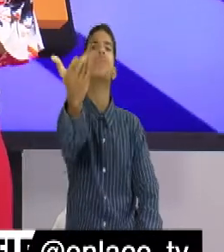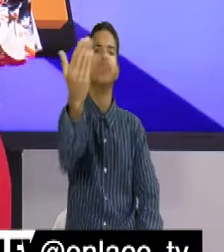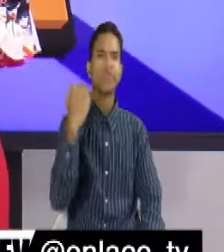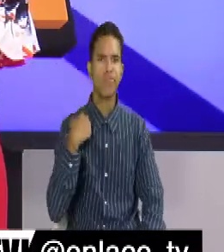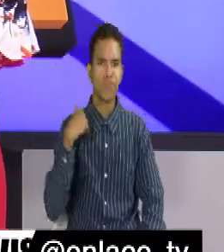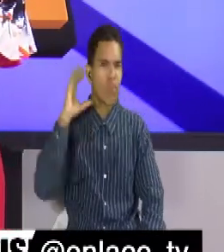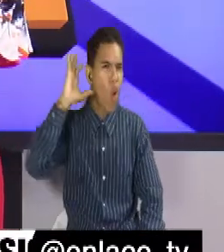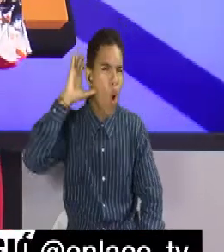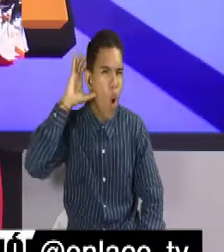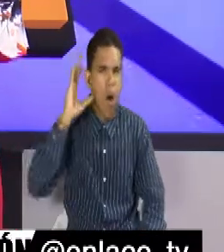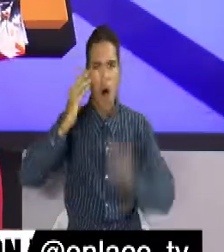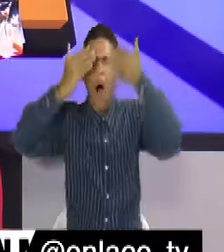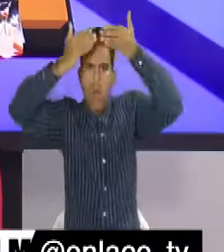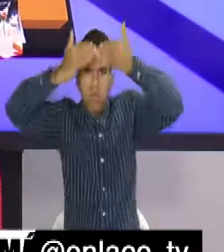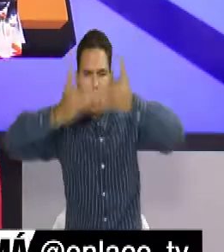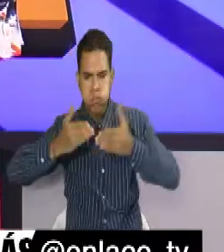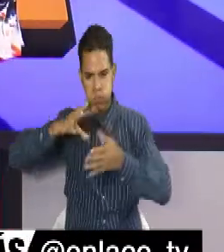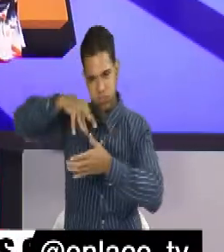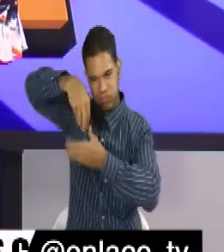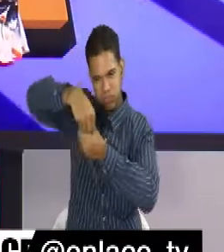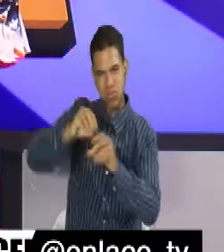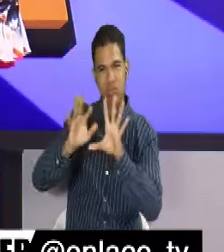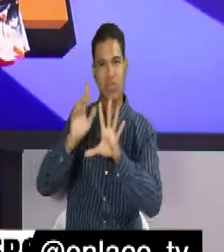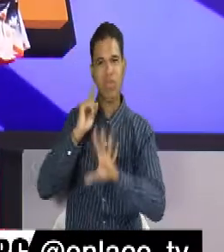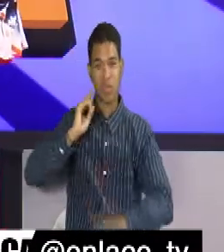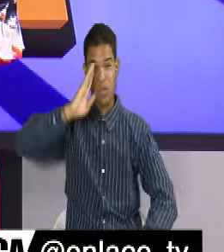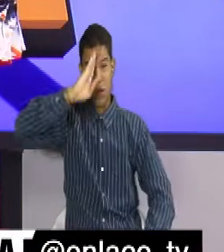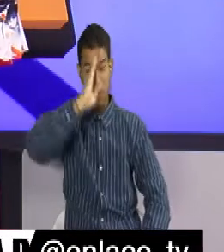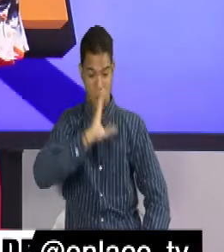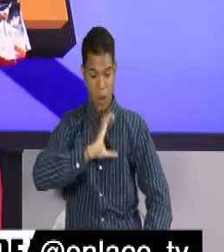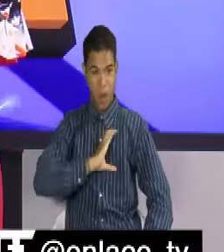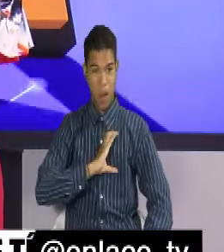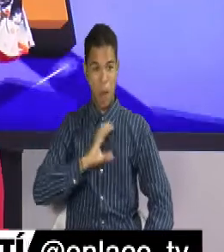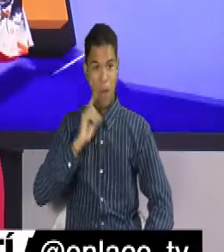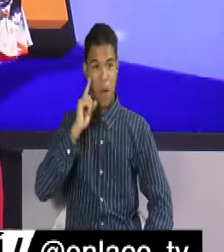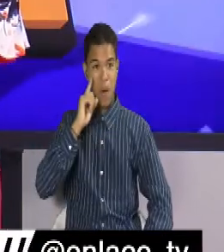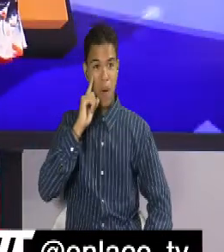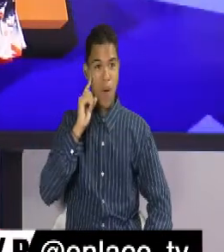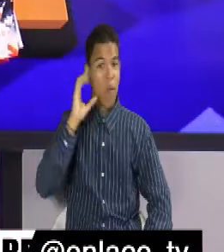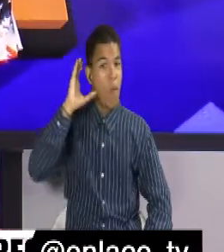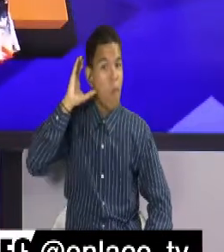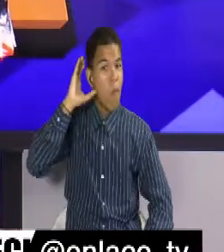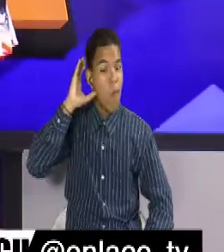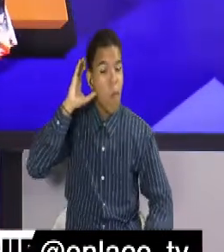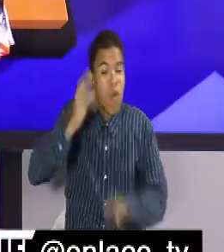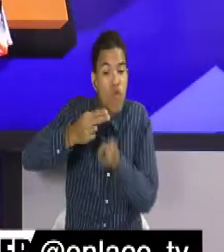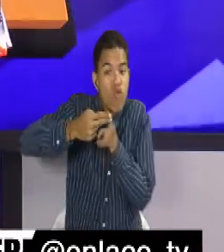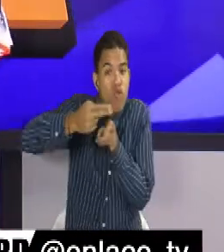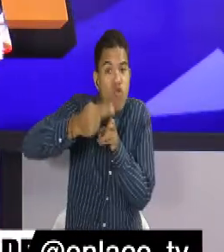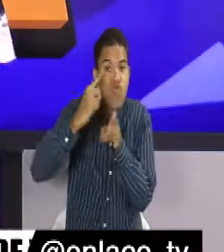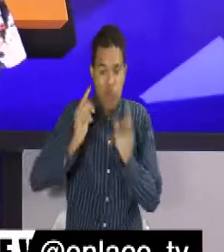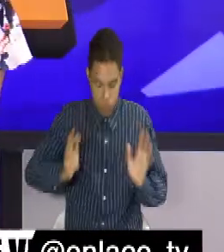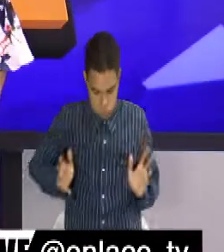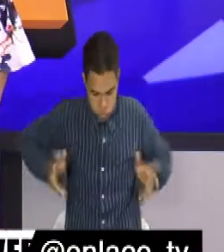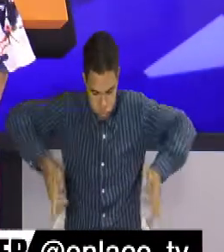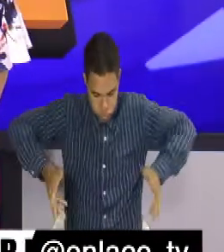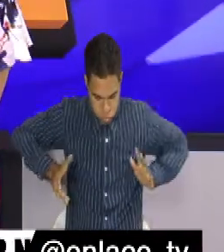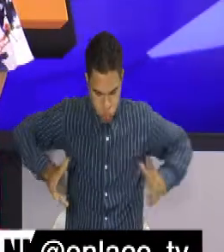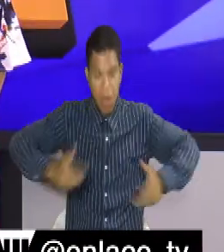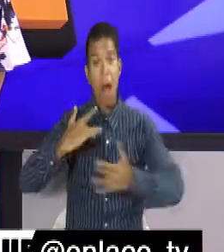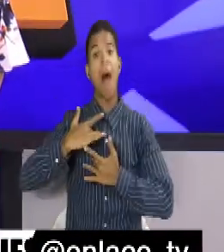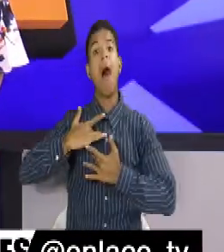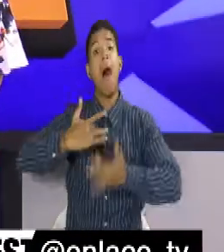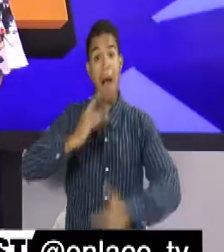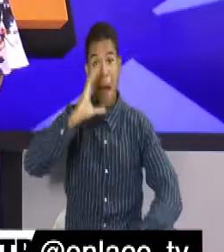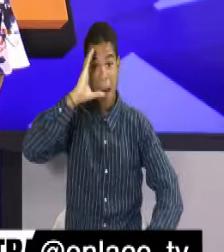en condición de discapacidad, a quien la Policía Nacional le entregó en las últimas horas una silla de ruedas. La ampliación de estas y otras noticias de su